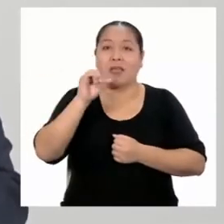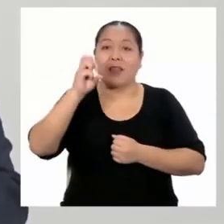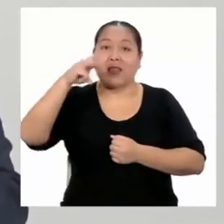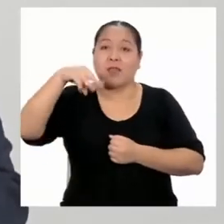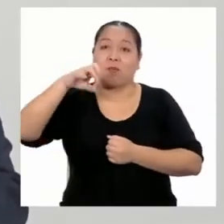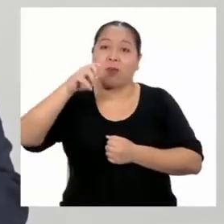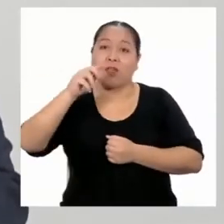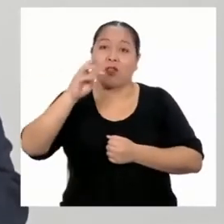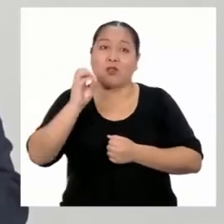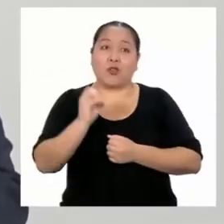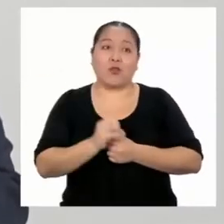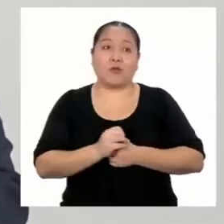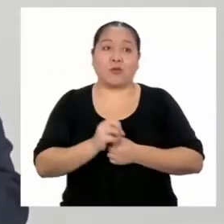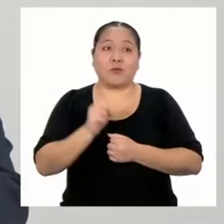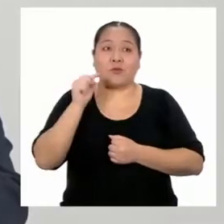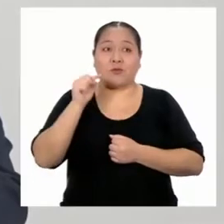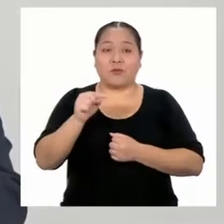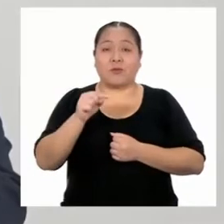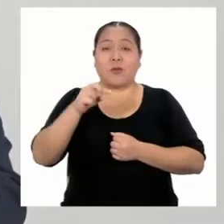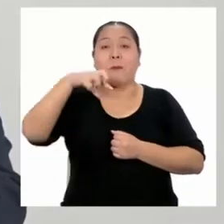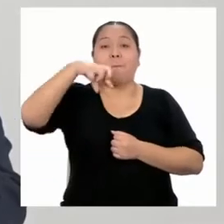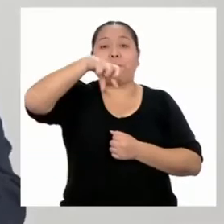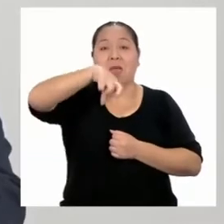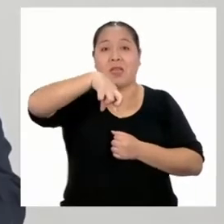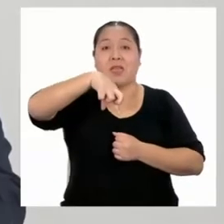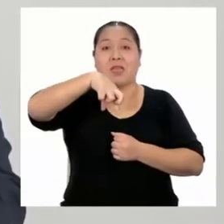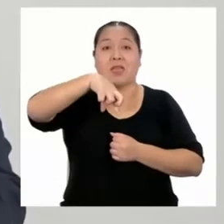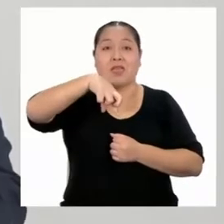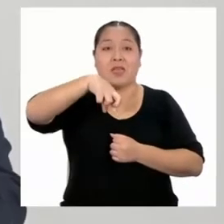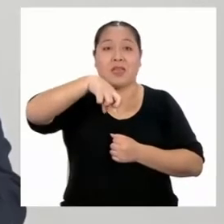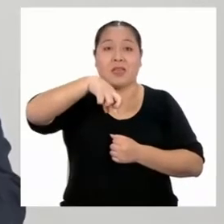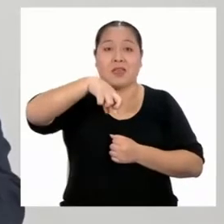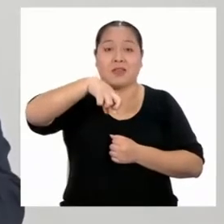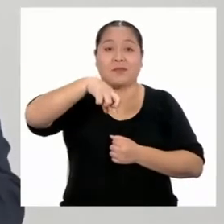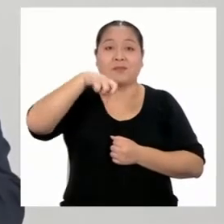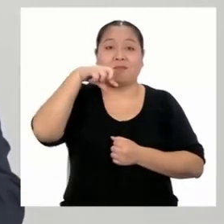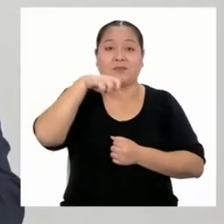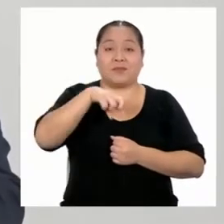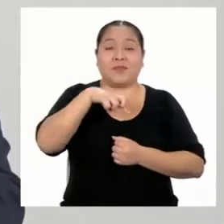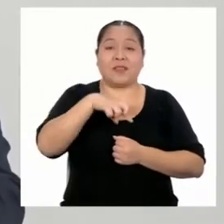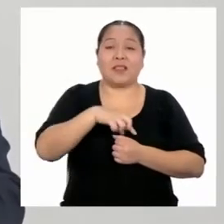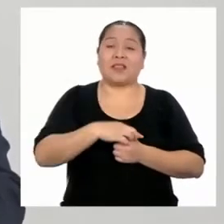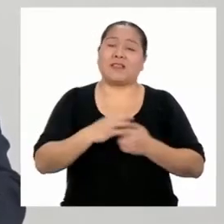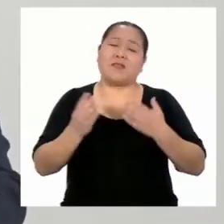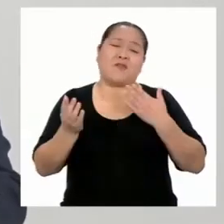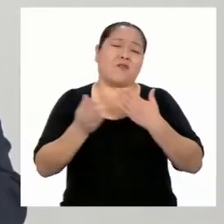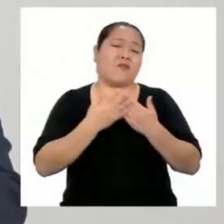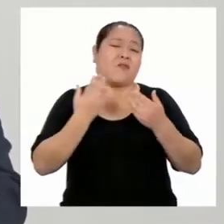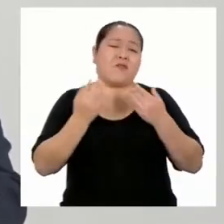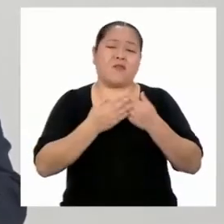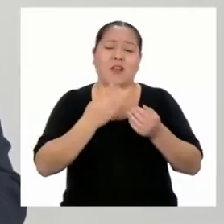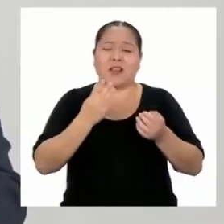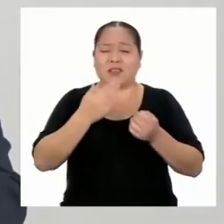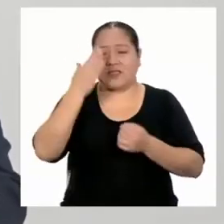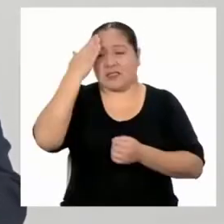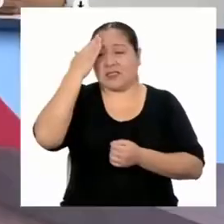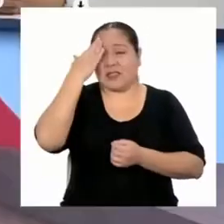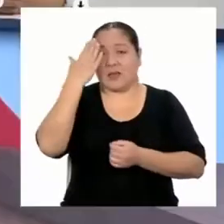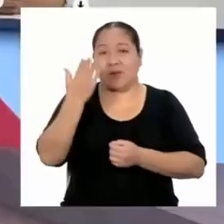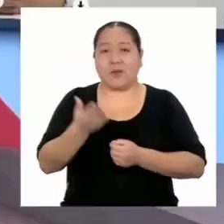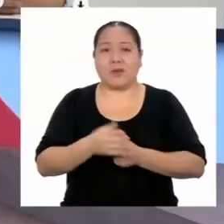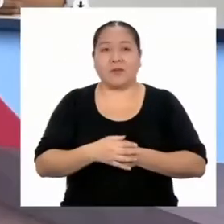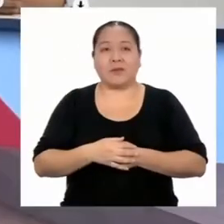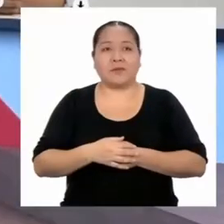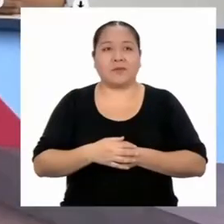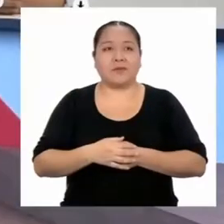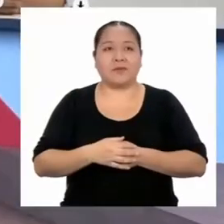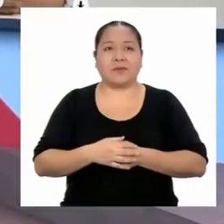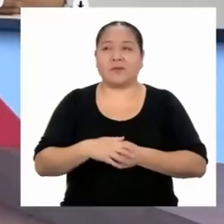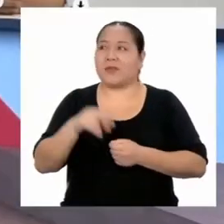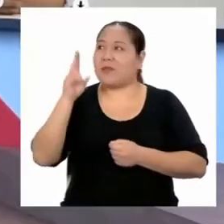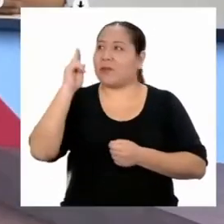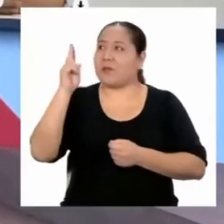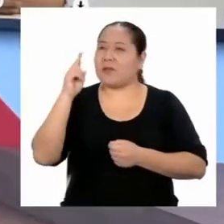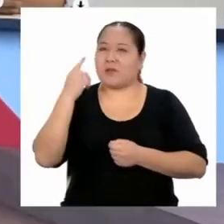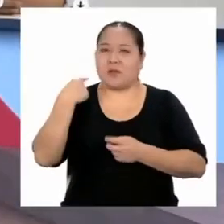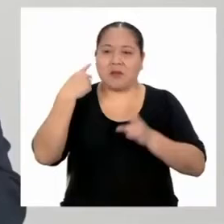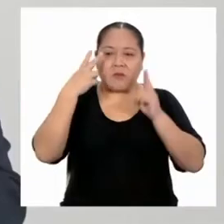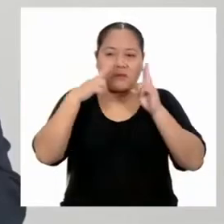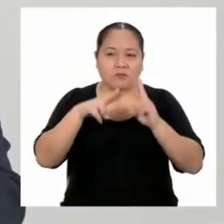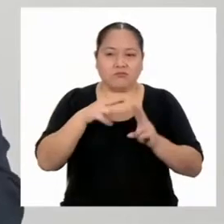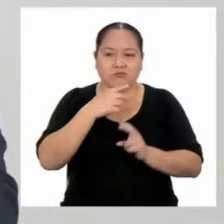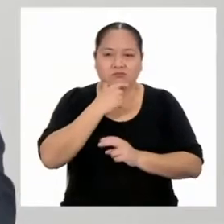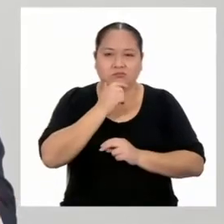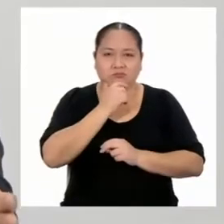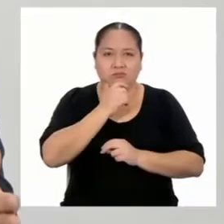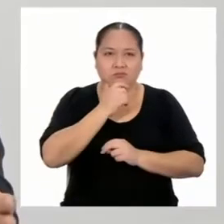podemos denominar por P. Y como mencionas, es sencillo calcularlo. Profesora, acabo de darme cuenta de